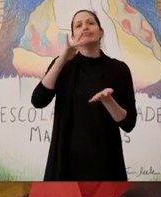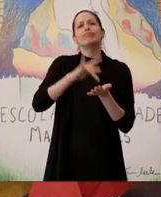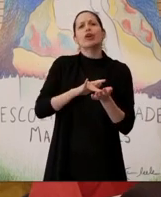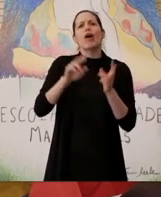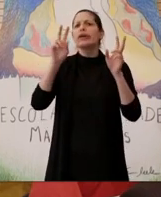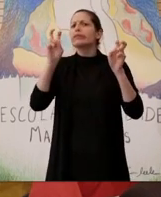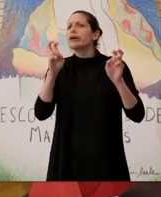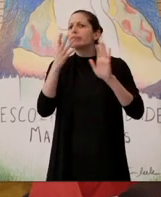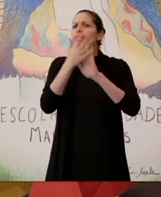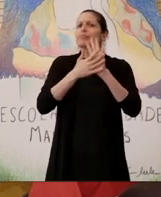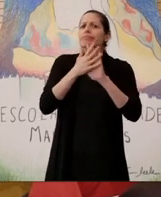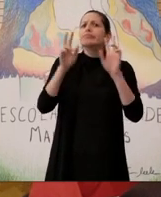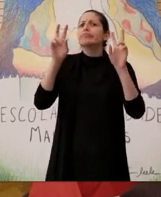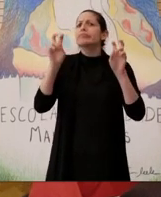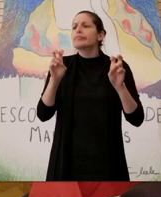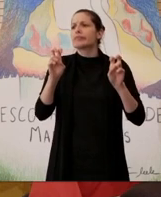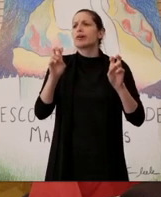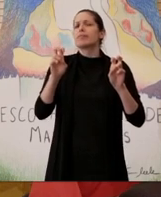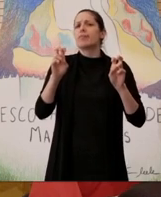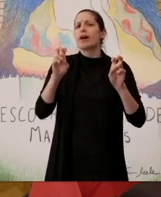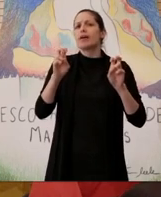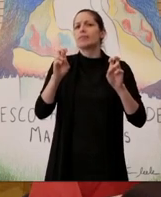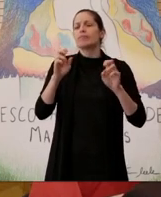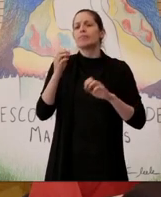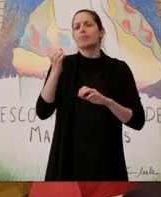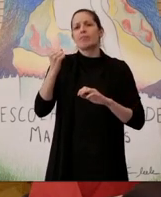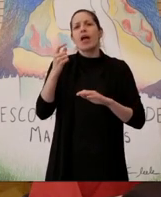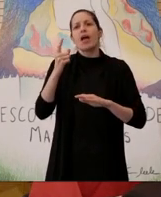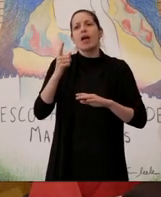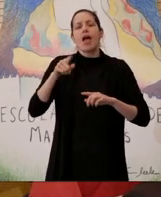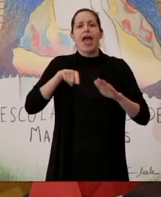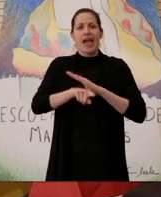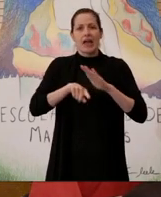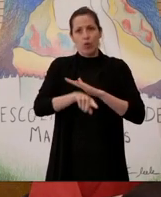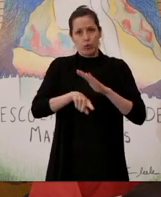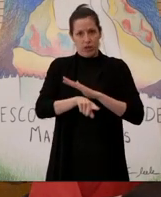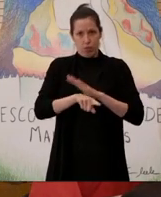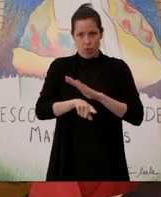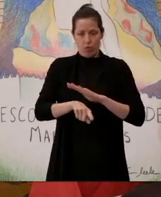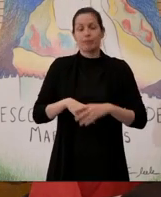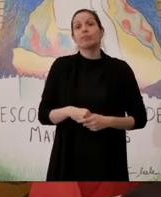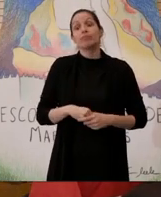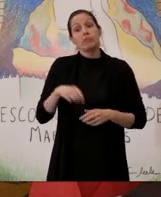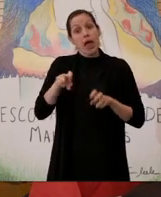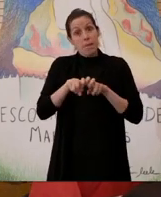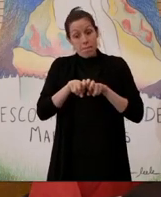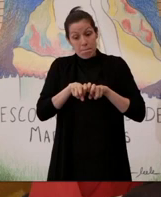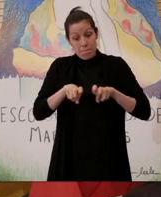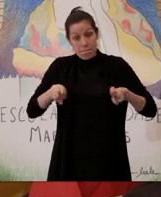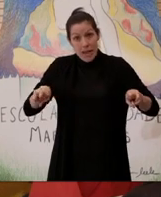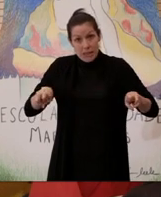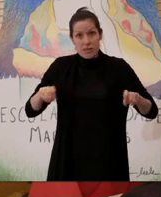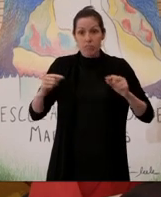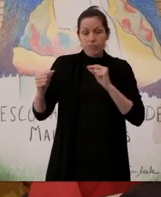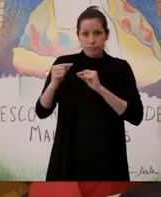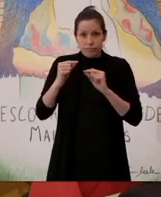desde o punto de vista municipal Considero que esta mesa es muy interesante porque a política local